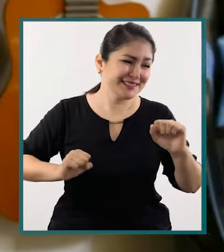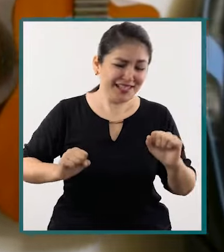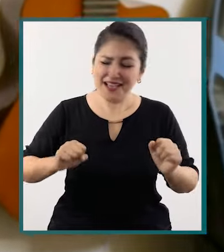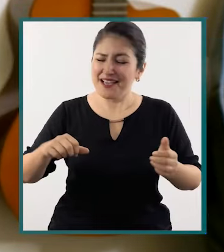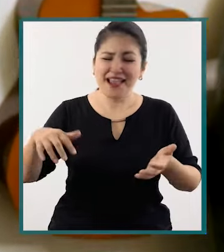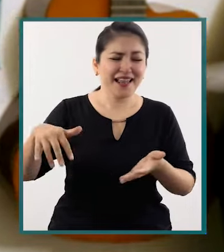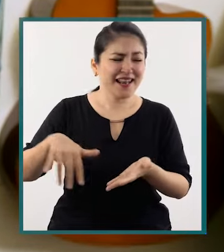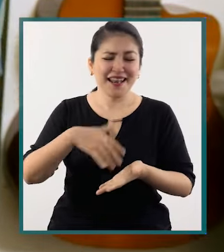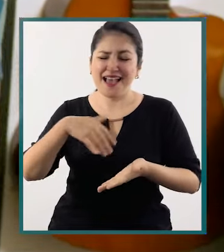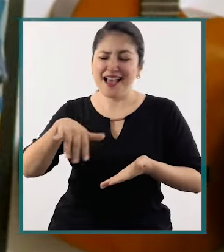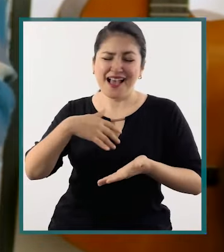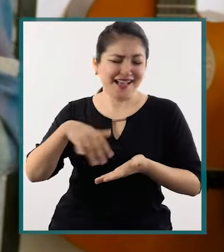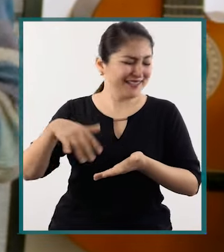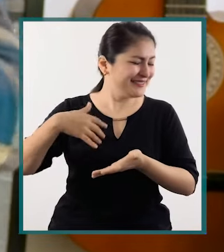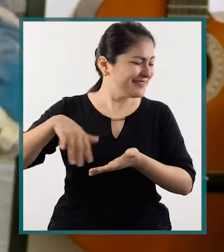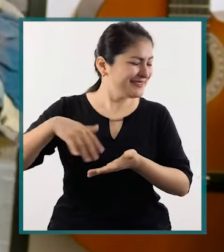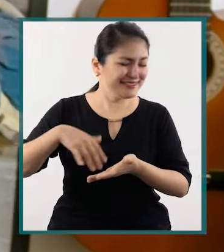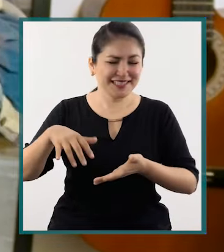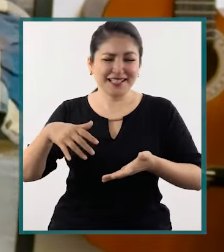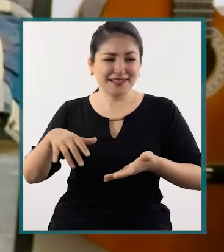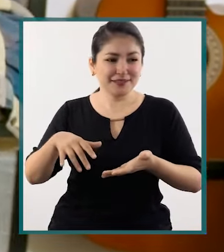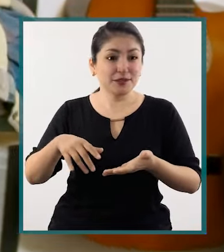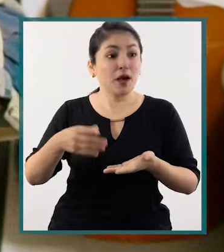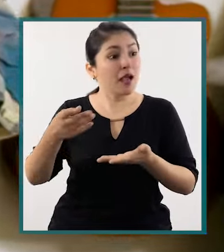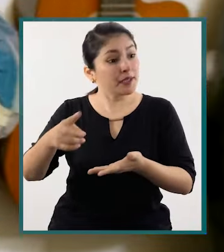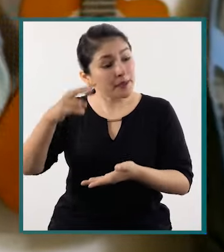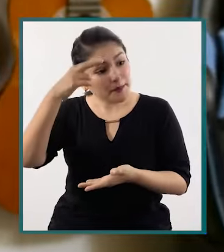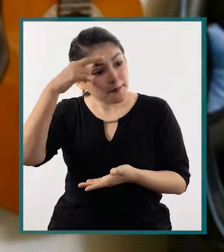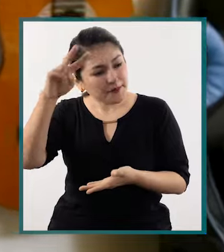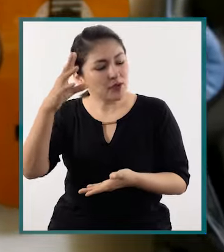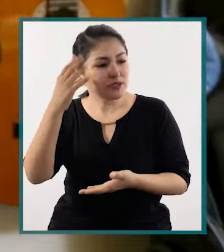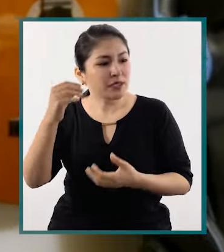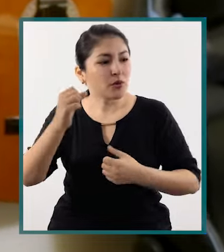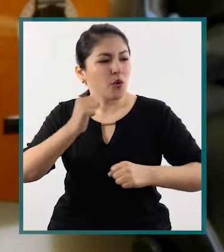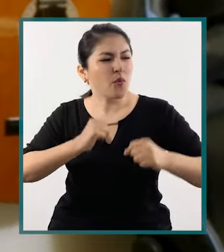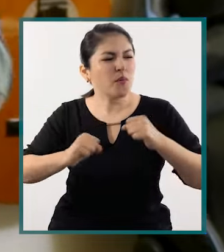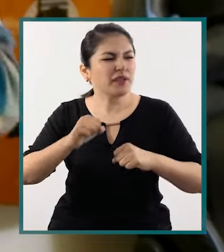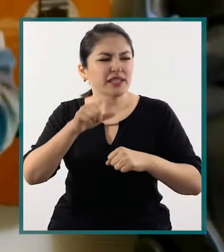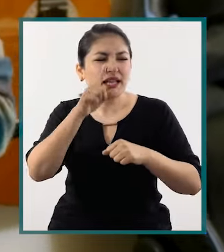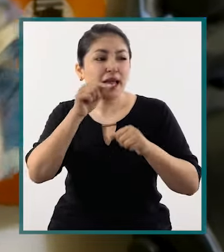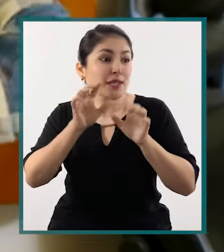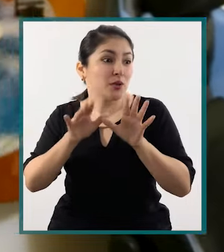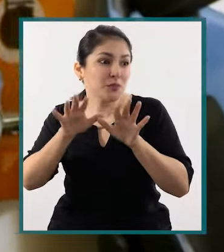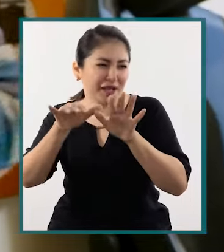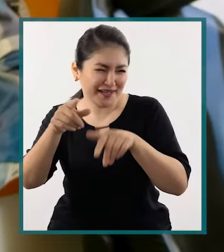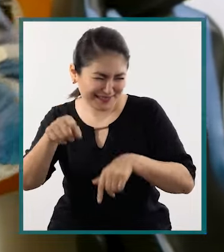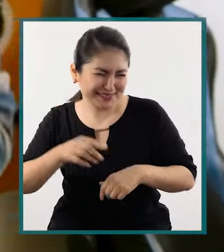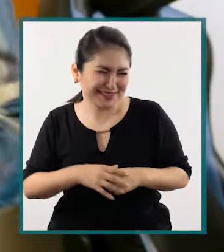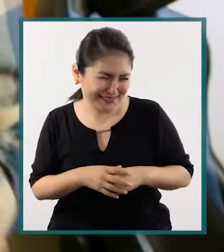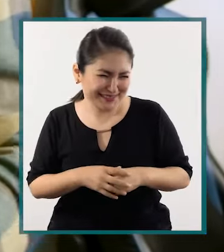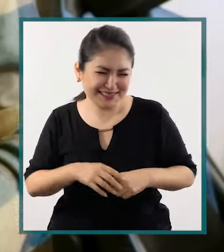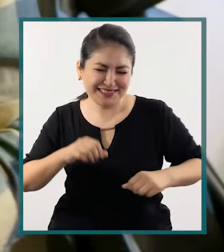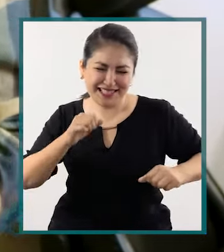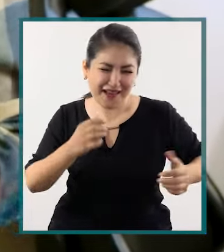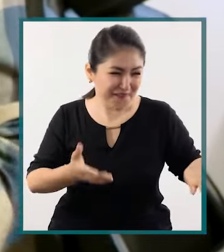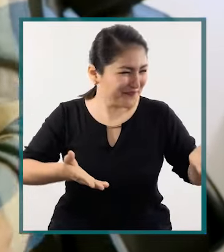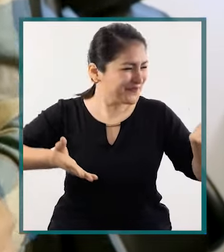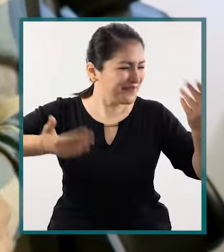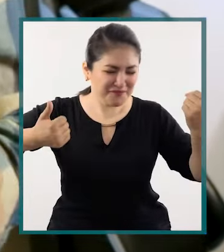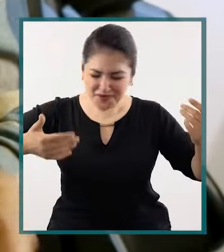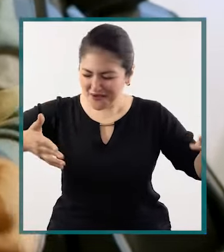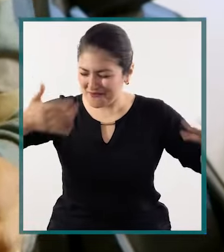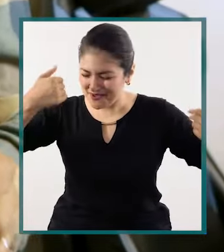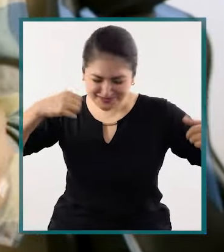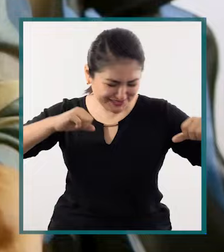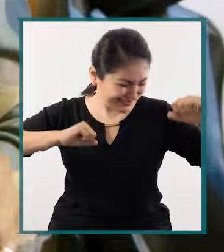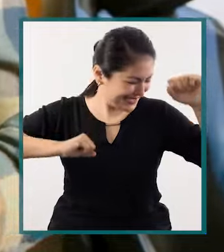La danza de los mirlos, en México lo conocen como la cumbia de los pajaritos. Eso, vamos.